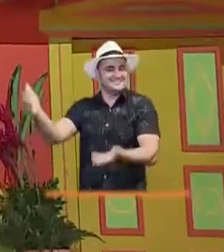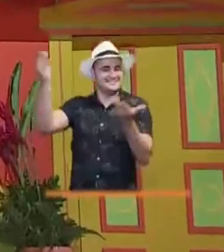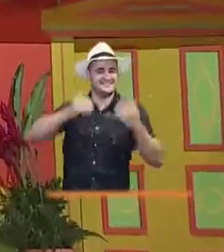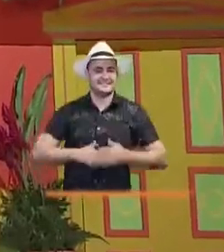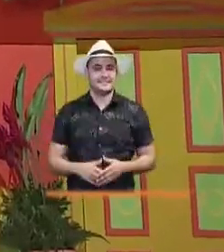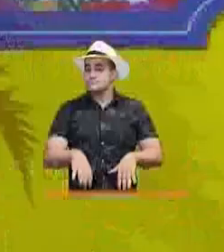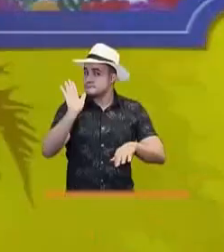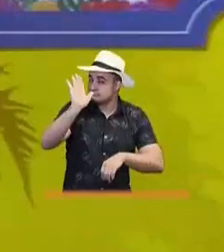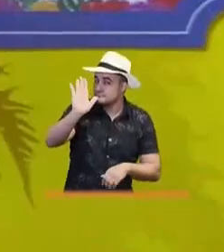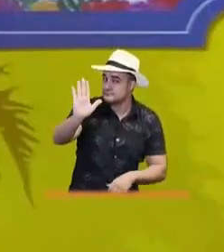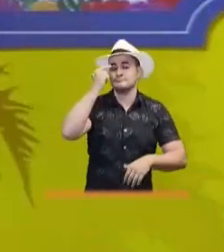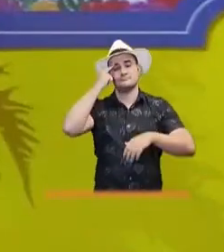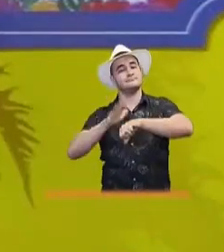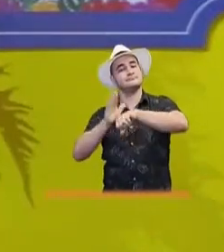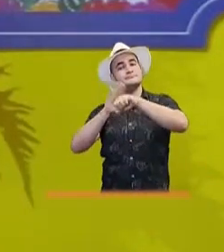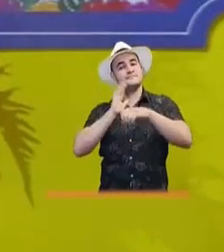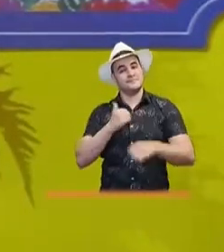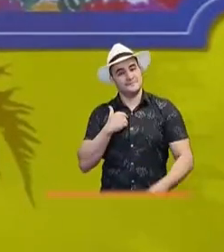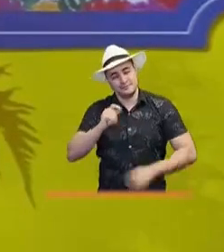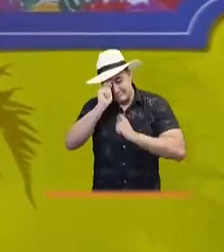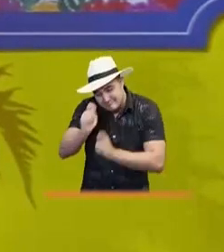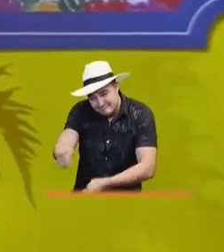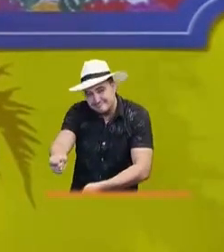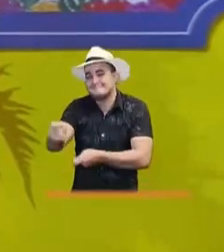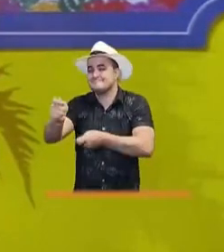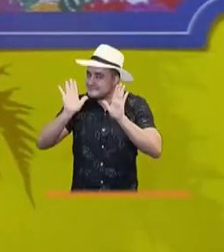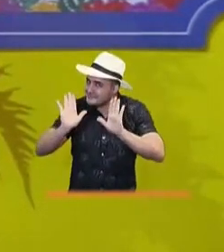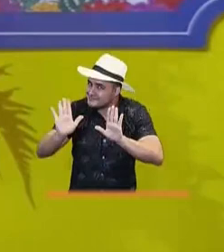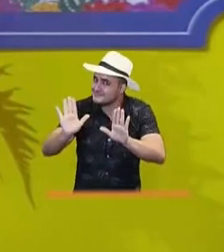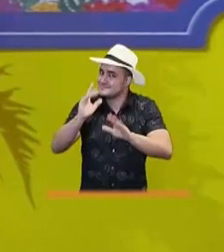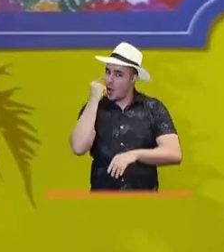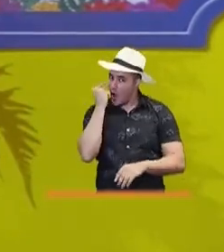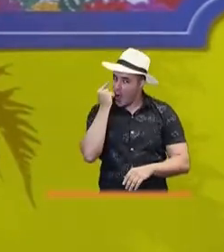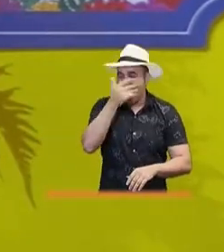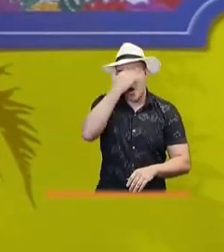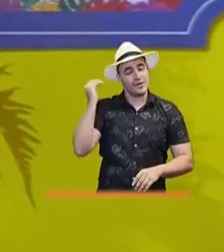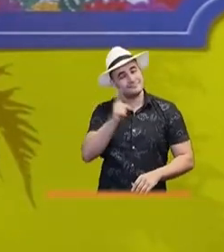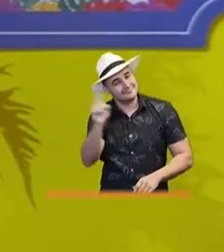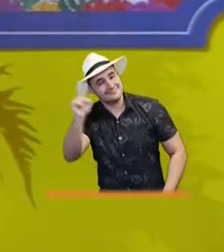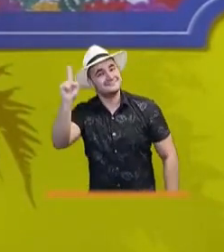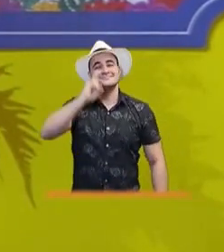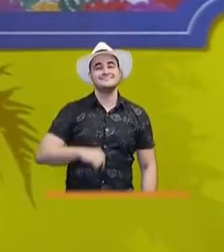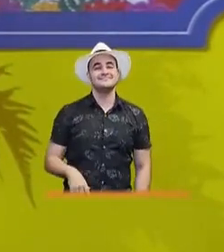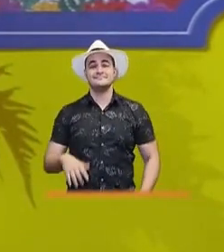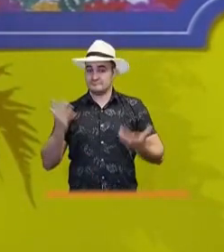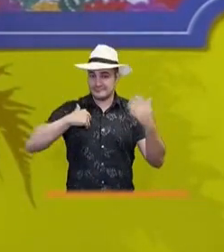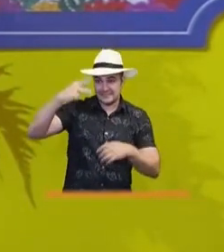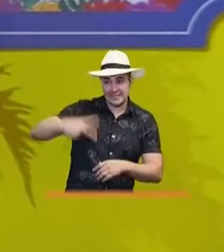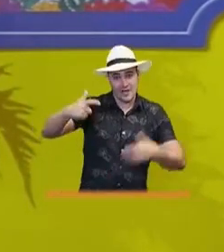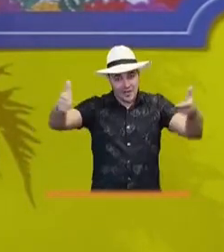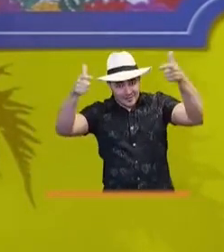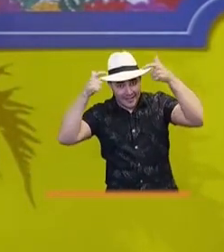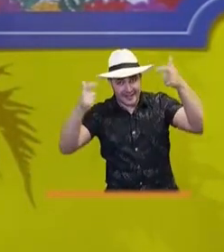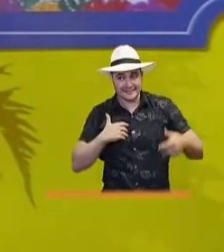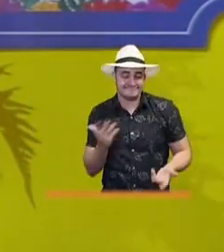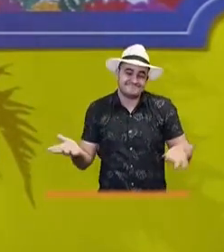millones. Pero recuerde, mi amigo, recuerde algo, señor, que el virrey resulta